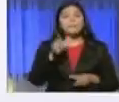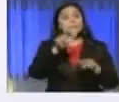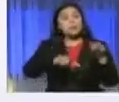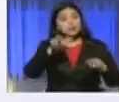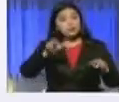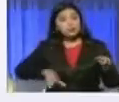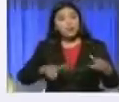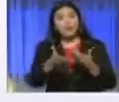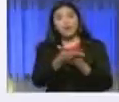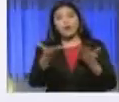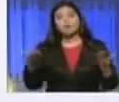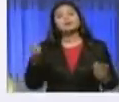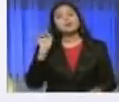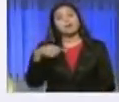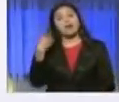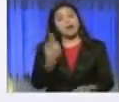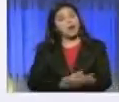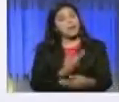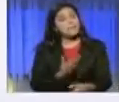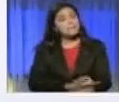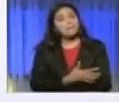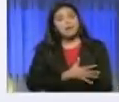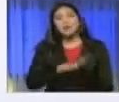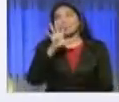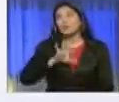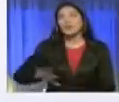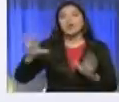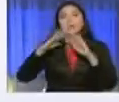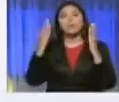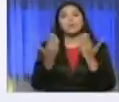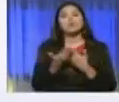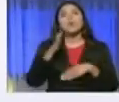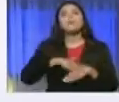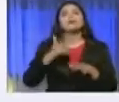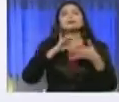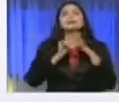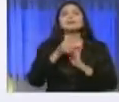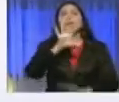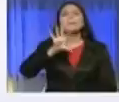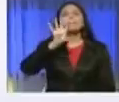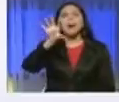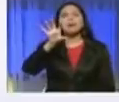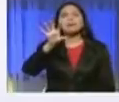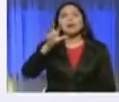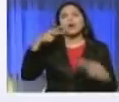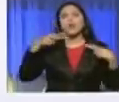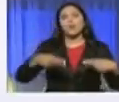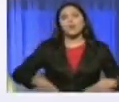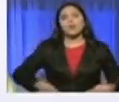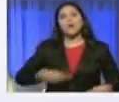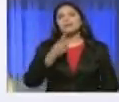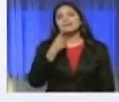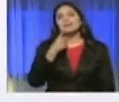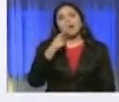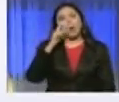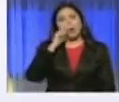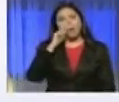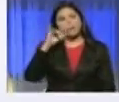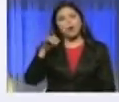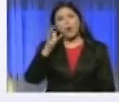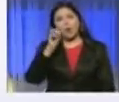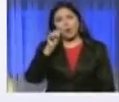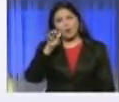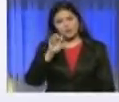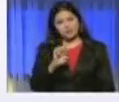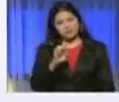compatriotas y de hermanos del mundo. Porque patria es humanidad, como dijo José Martí,